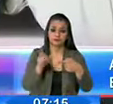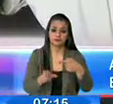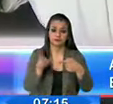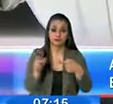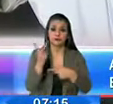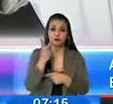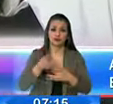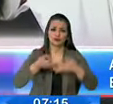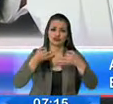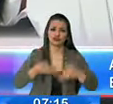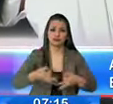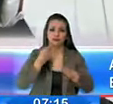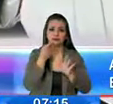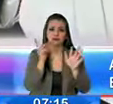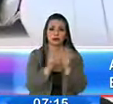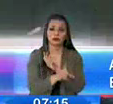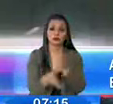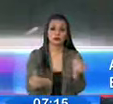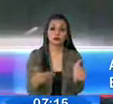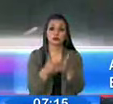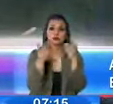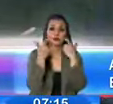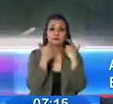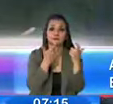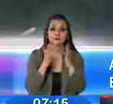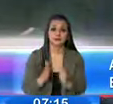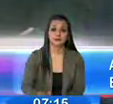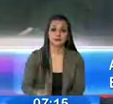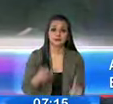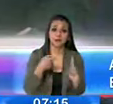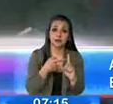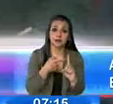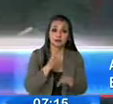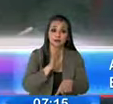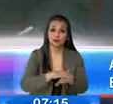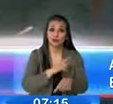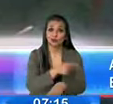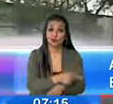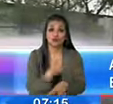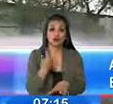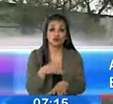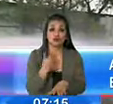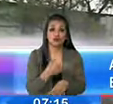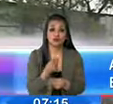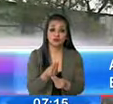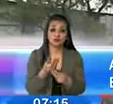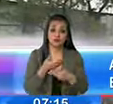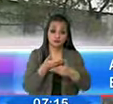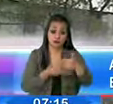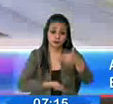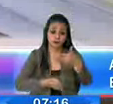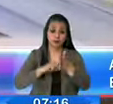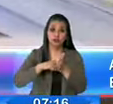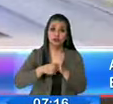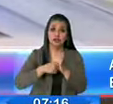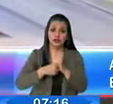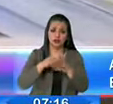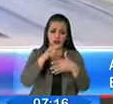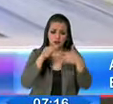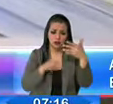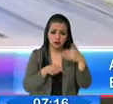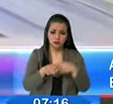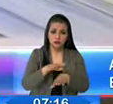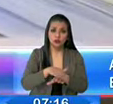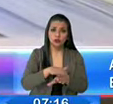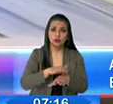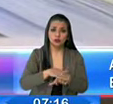denuncia en contra del fiscal general Carlos Vaca, a quien acusan de que en su contra pesa un supuesto informe de Contraloría, en donde se lo